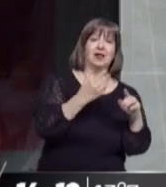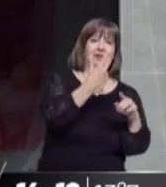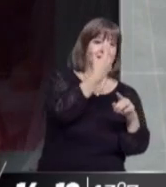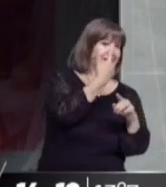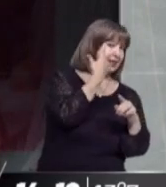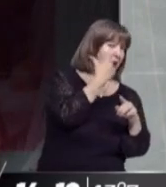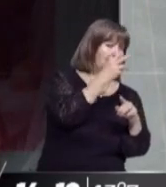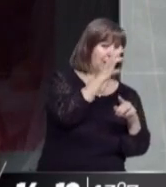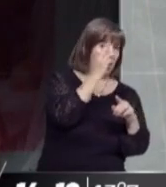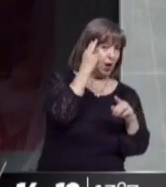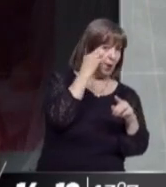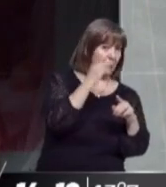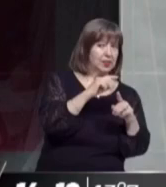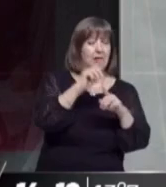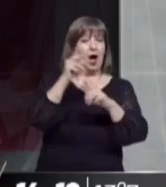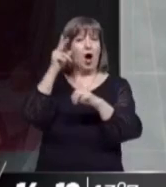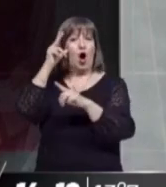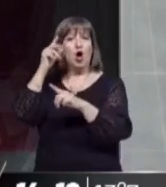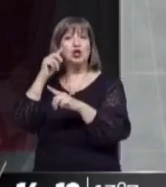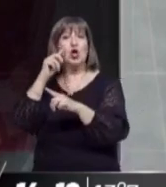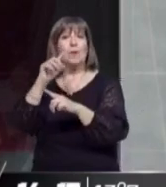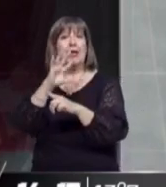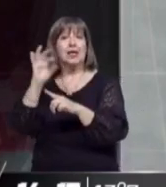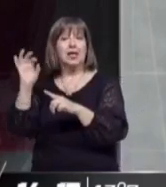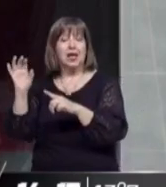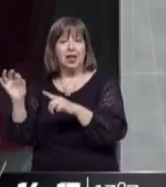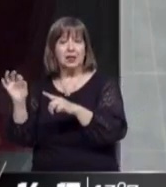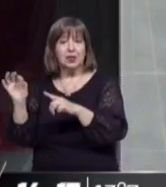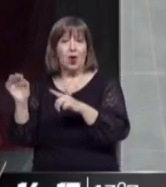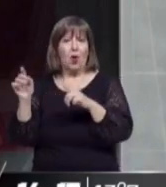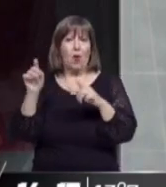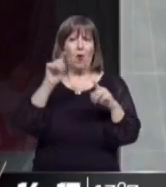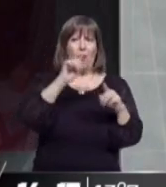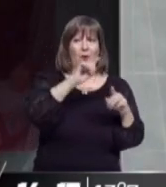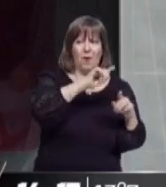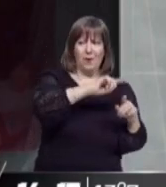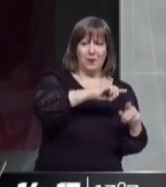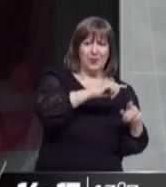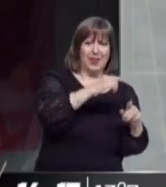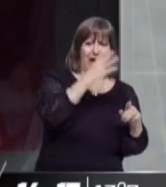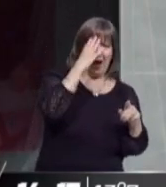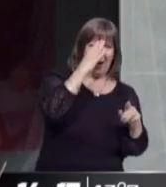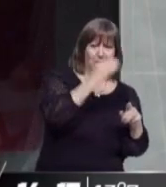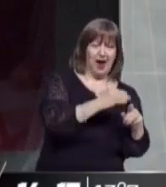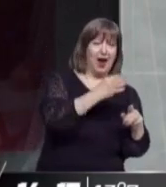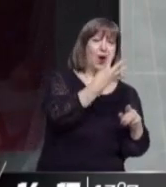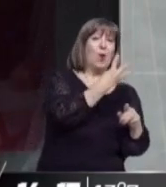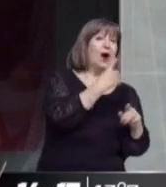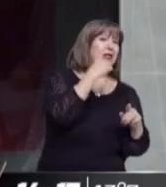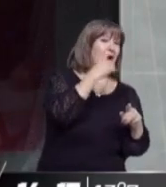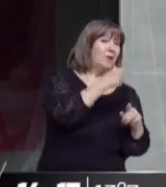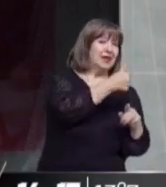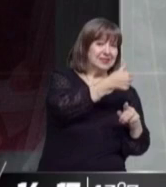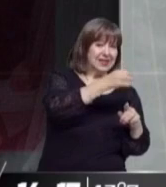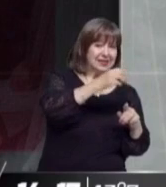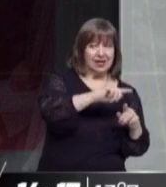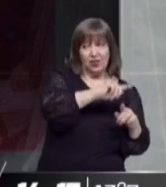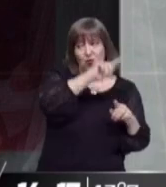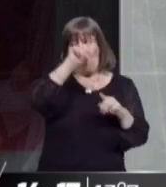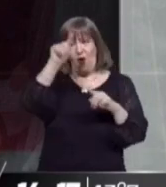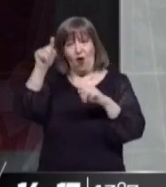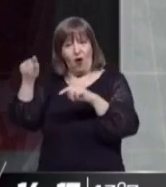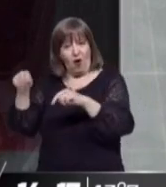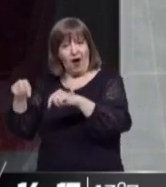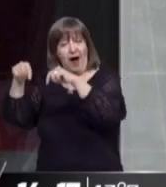en 3.090, se fue a 8.500 por tramo. Y en el caso de Alvear estaba en 4.600 y